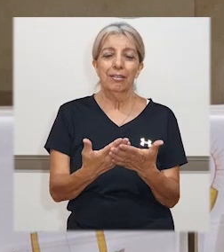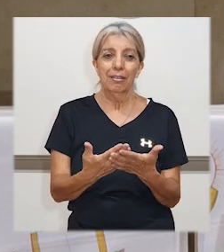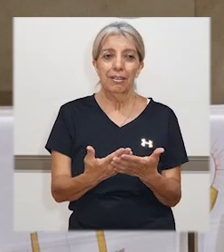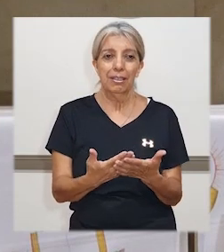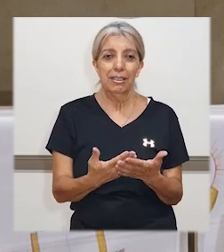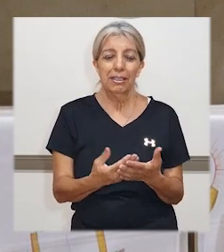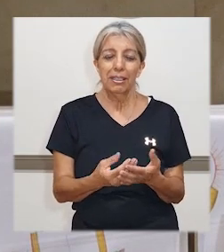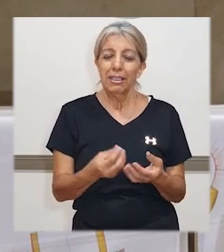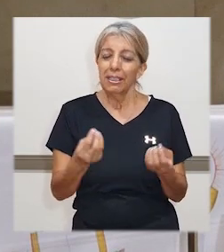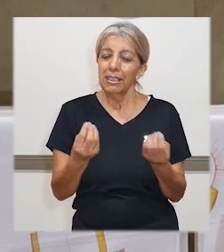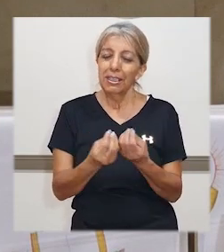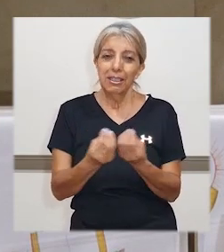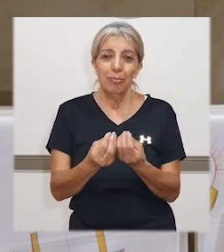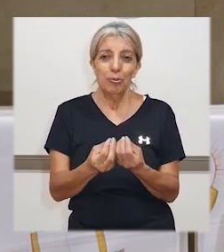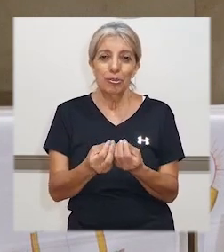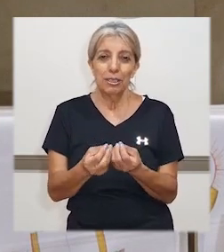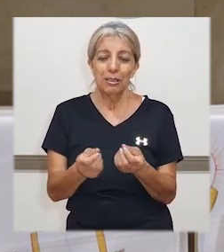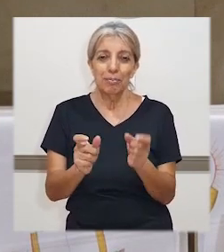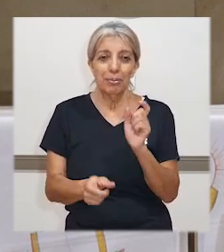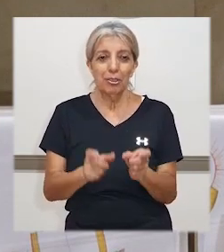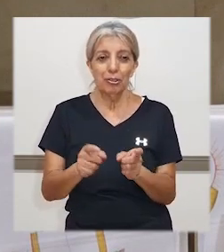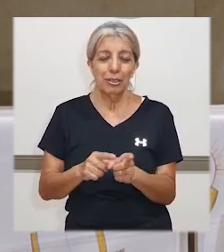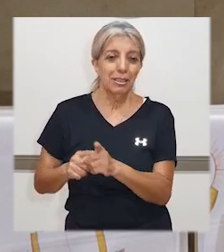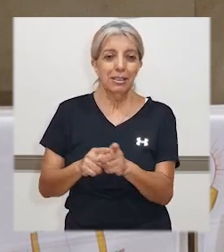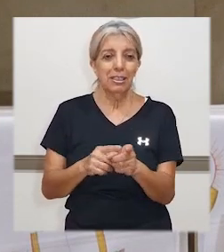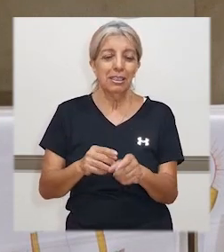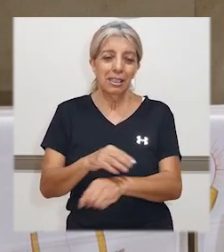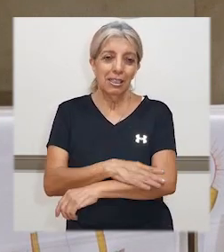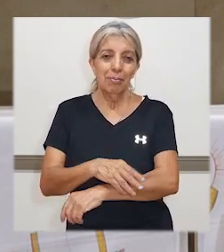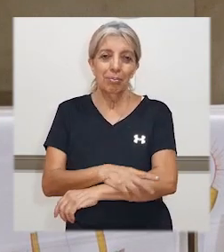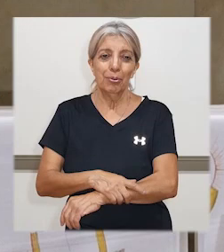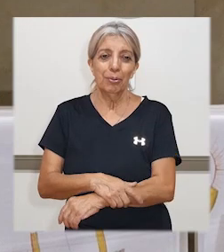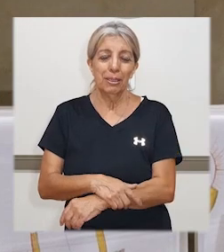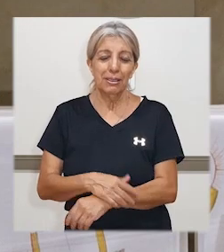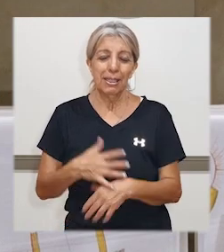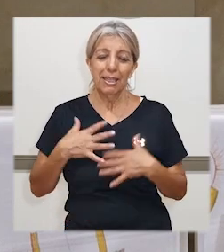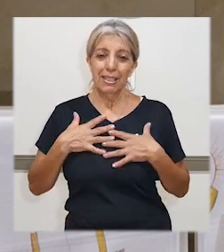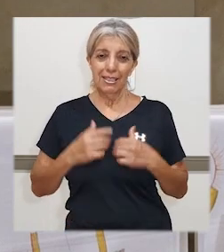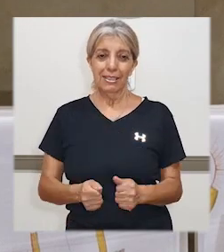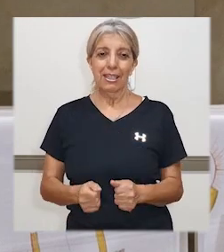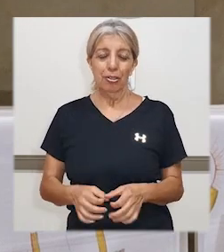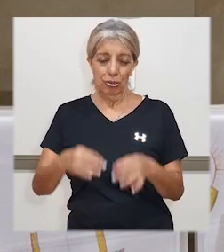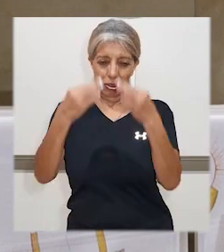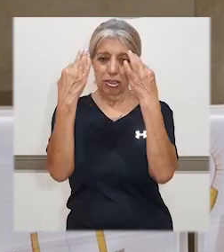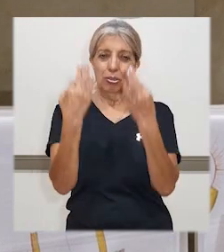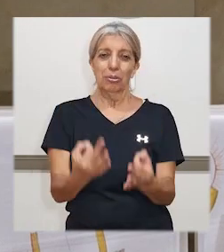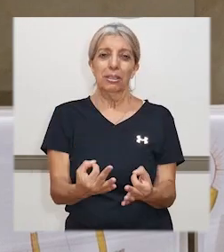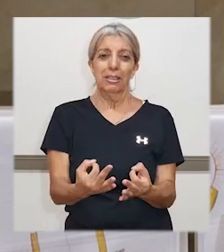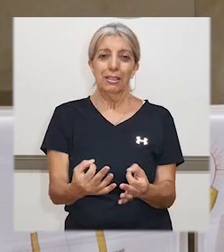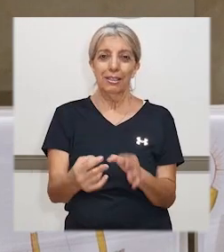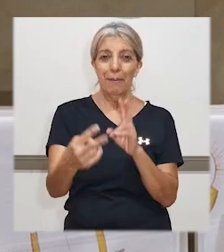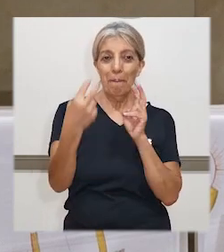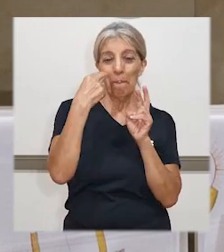que muchos te sigan en pobreza, castidad y obediencia, atraídos por